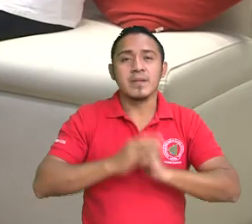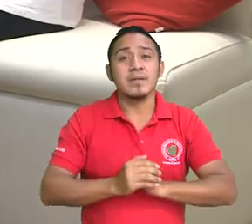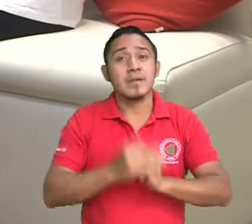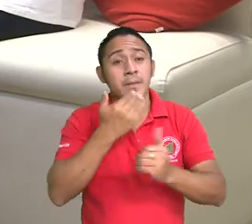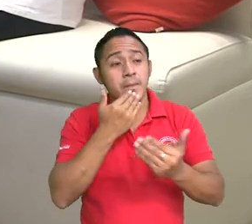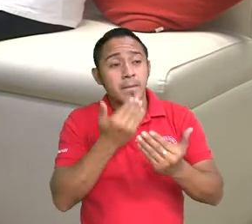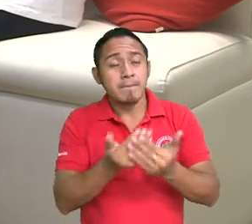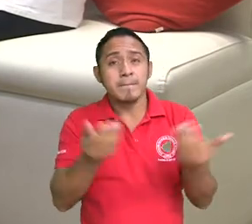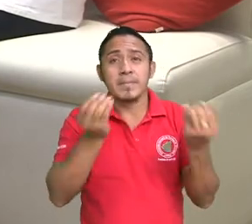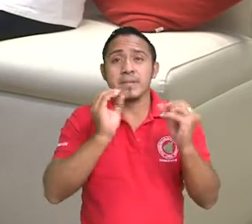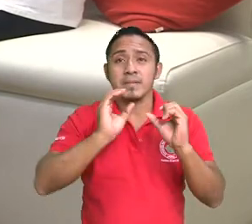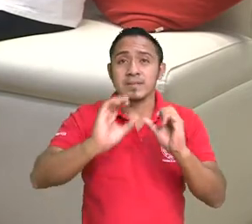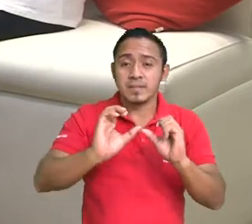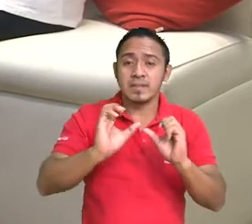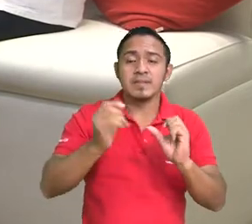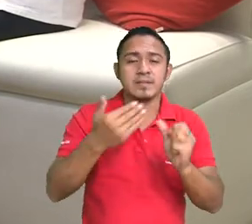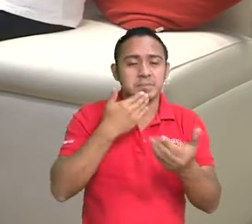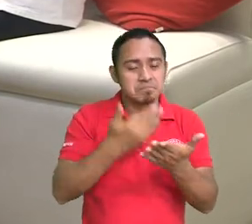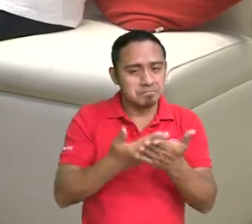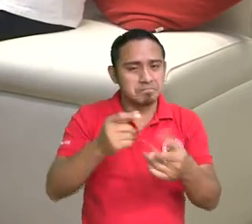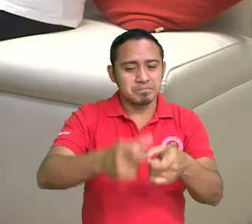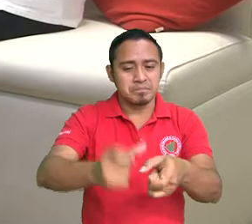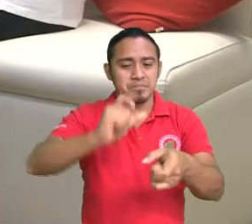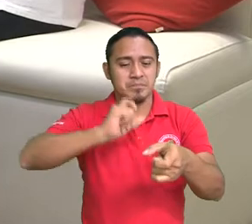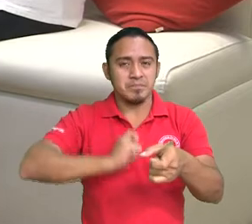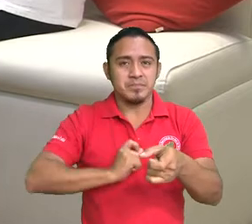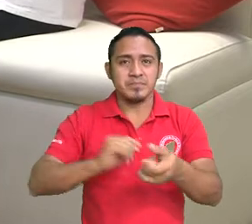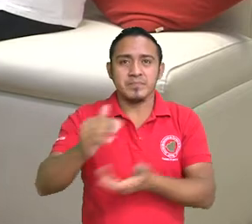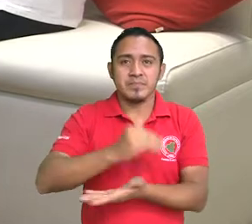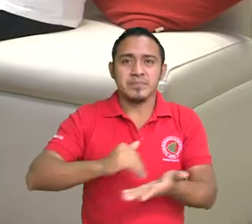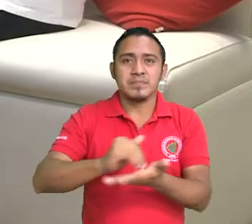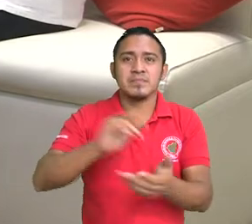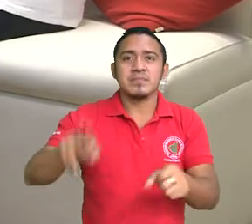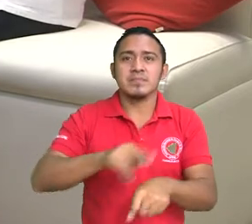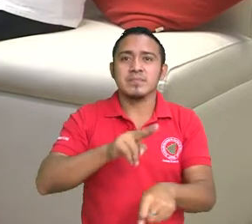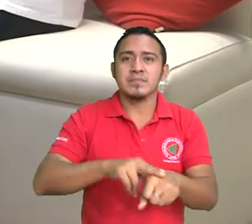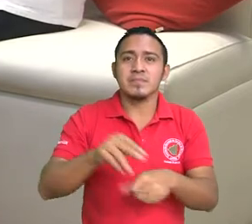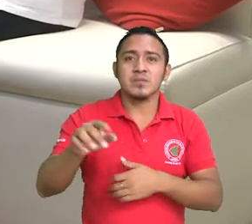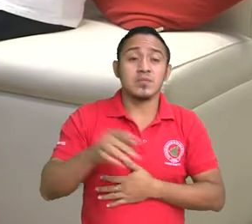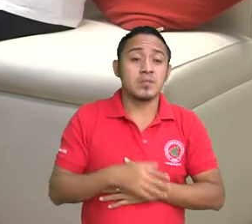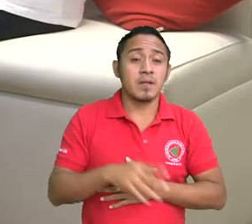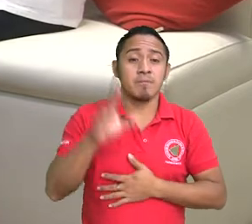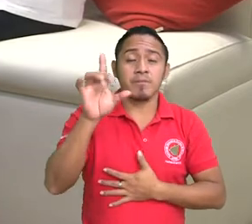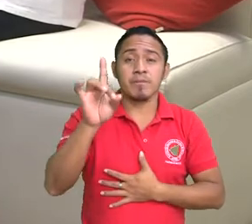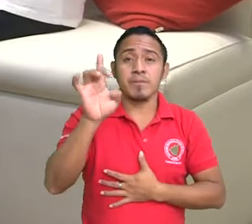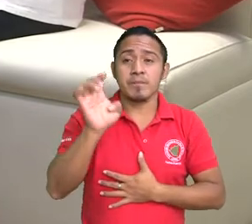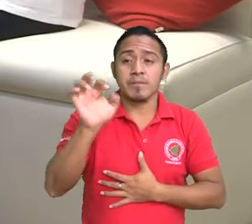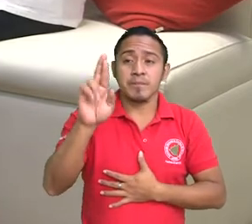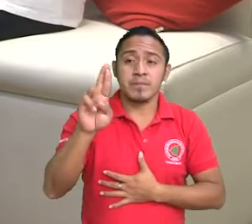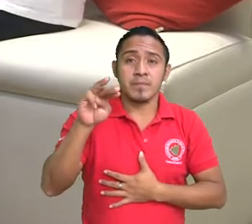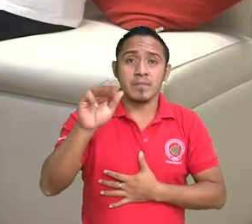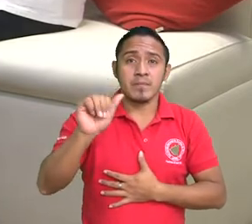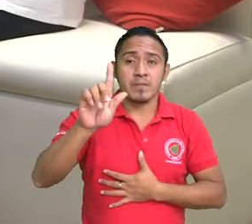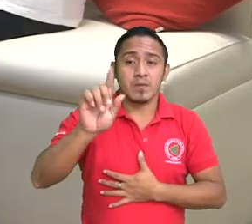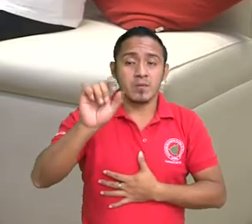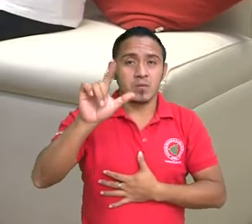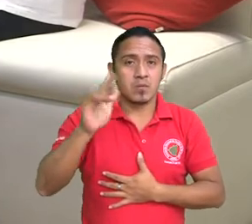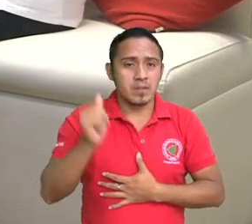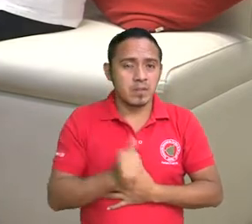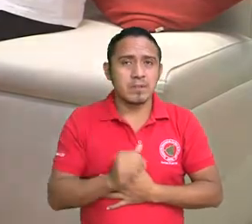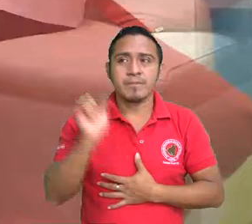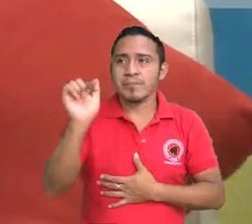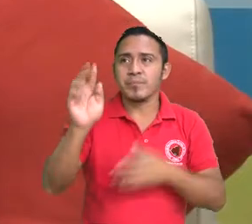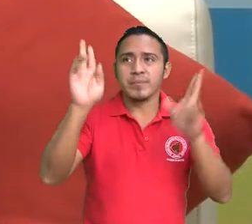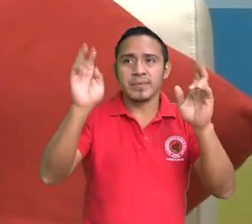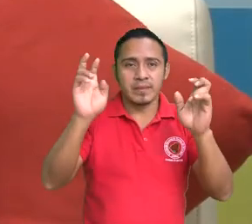Muy buenas tardes, gracias por la invitación de parte del Centro Nacional de Dermatología. Pues vamos a estar hablando de un tema que es